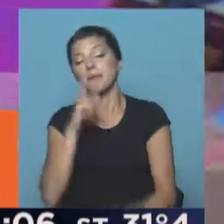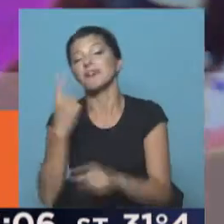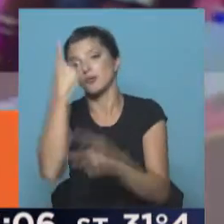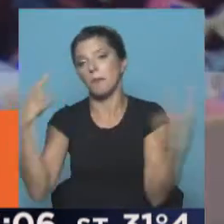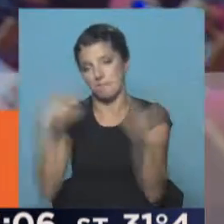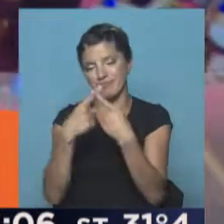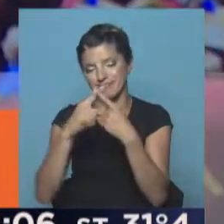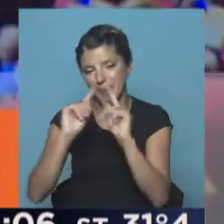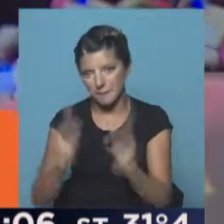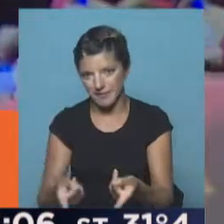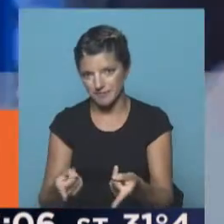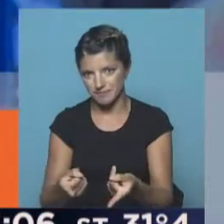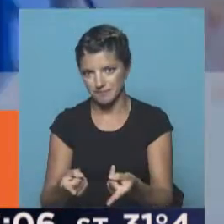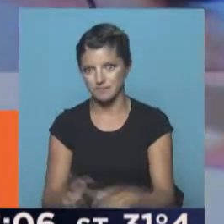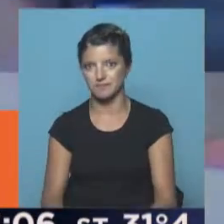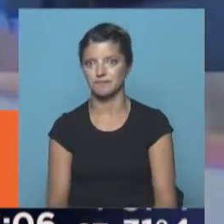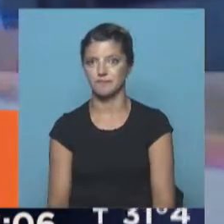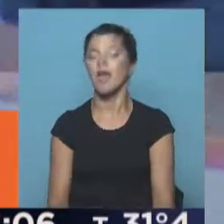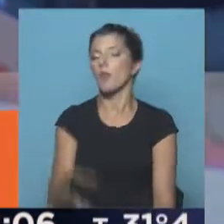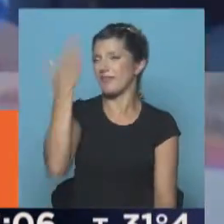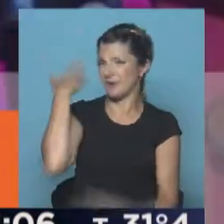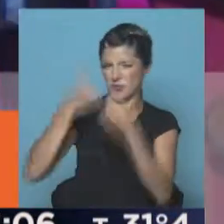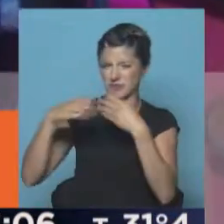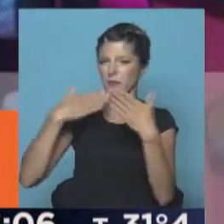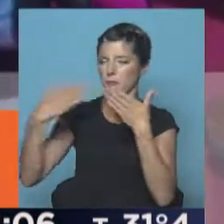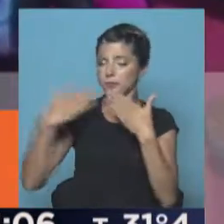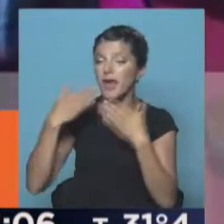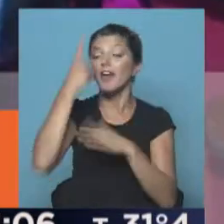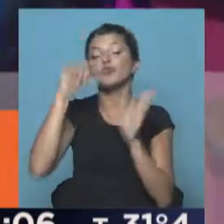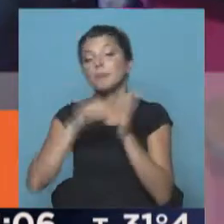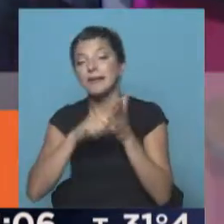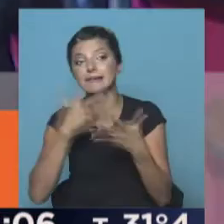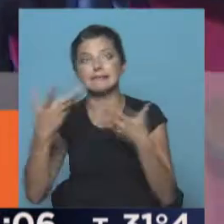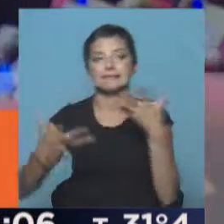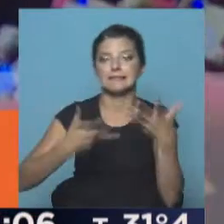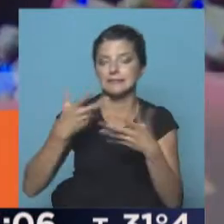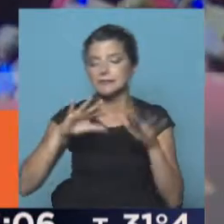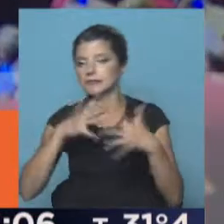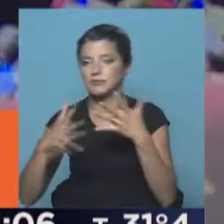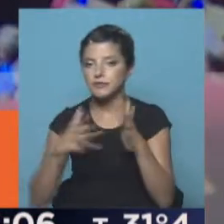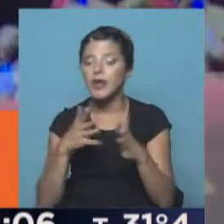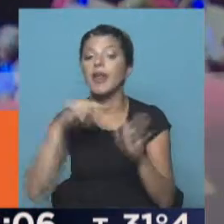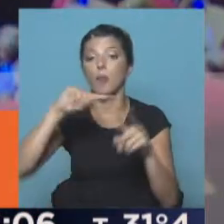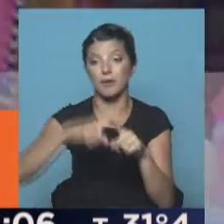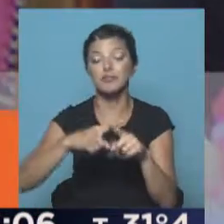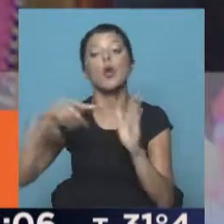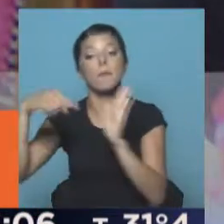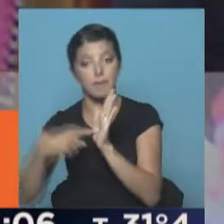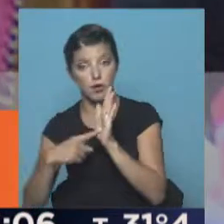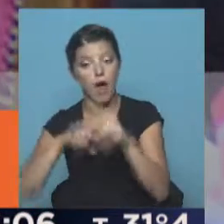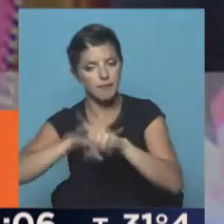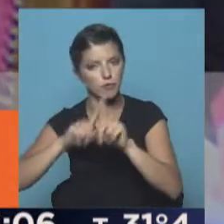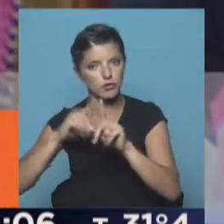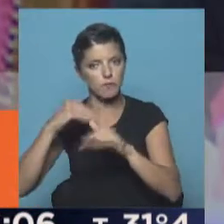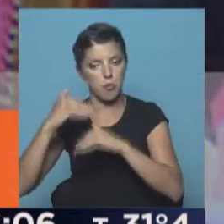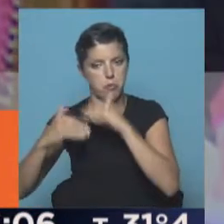a nuestra conversación del principio. Digamos, un país endémicamente inestable en lo político, pero que sale adelante